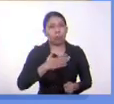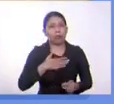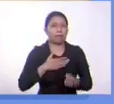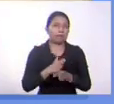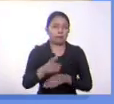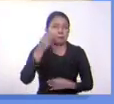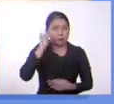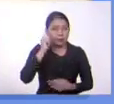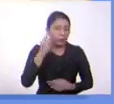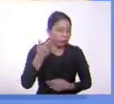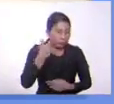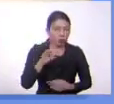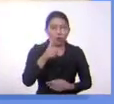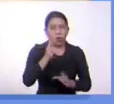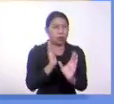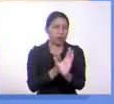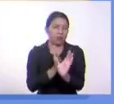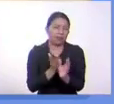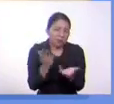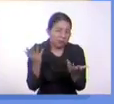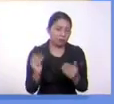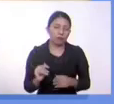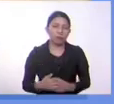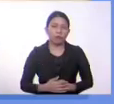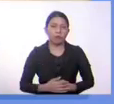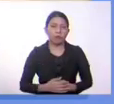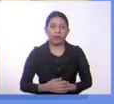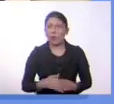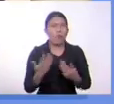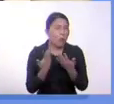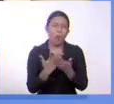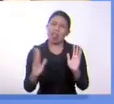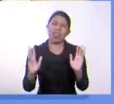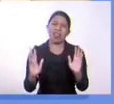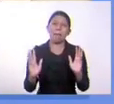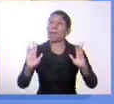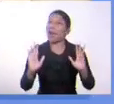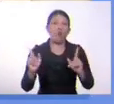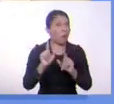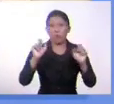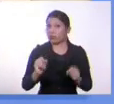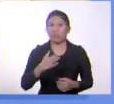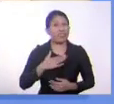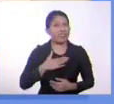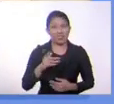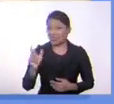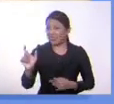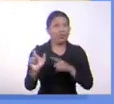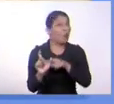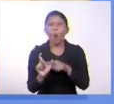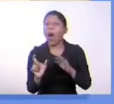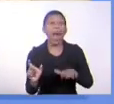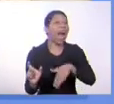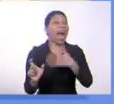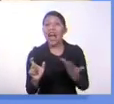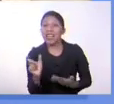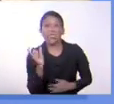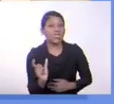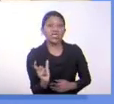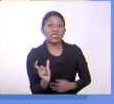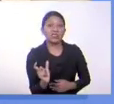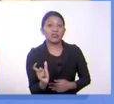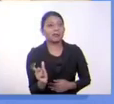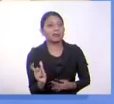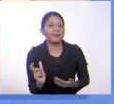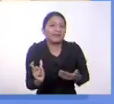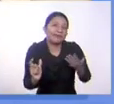de ser psicólogo, tenés la posibilidad de ser cualquier otra cosa, pero no podés porque tu condición laboral no te lo permite.